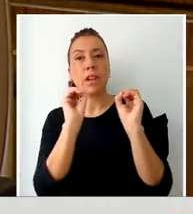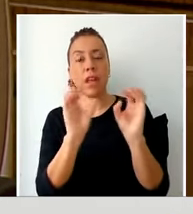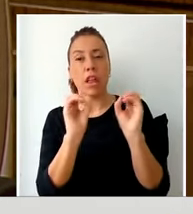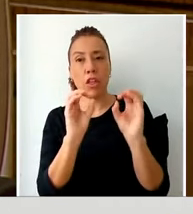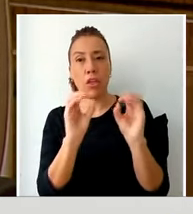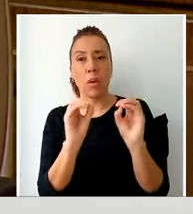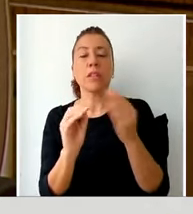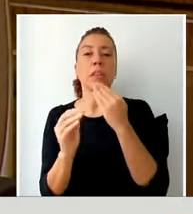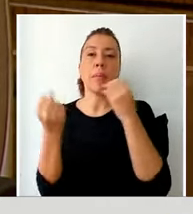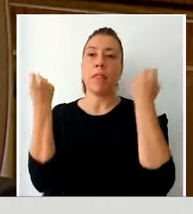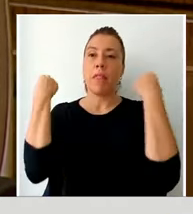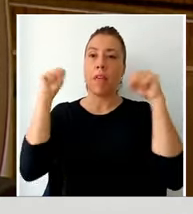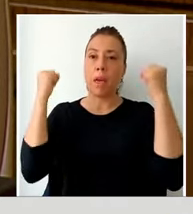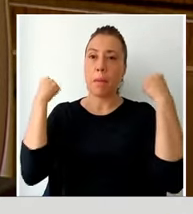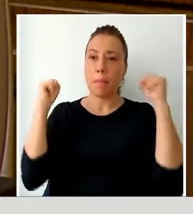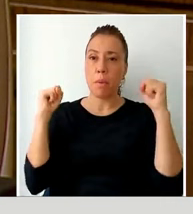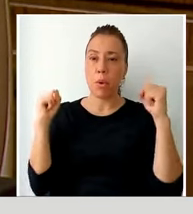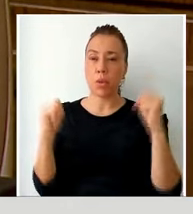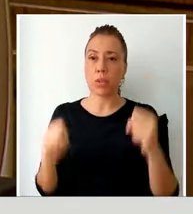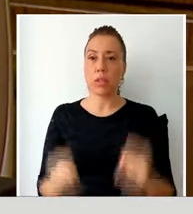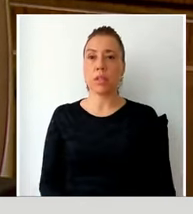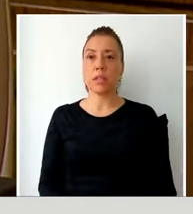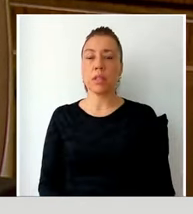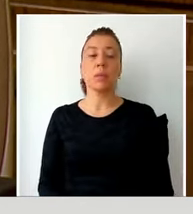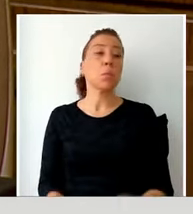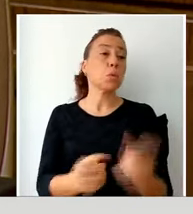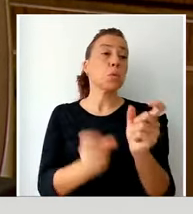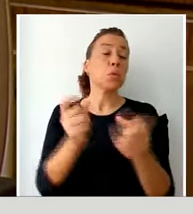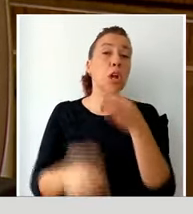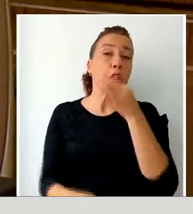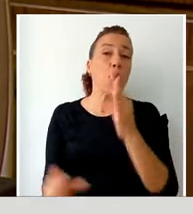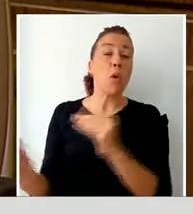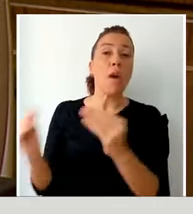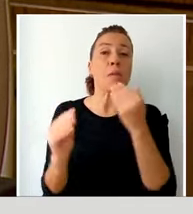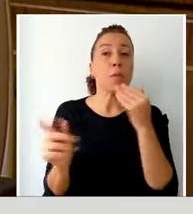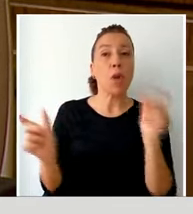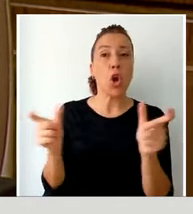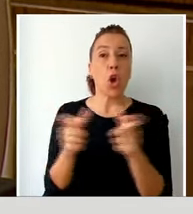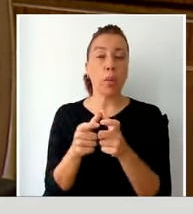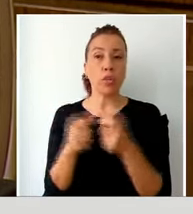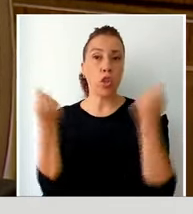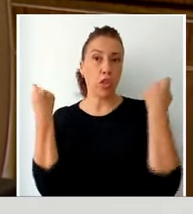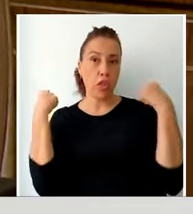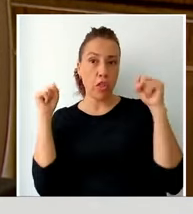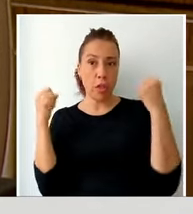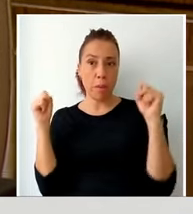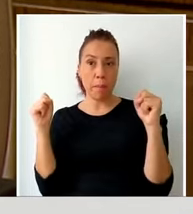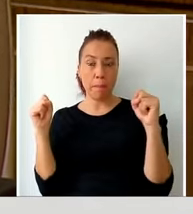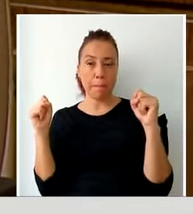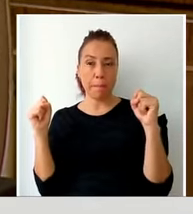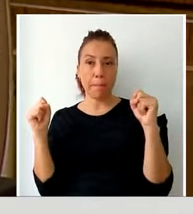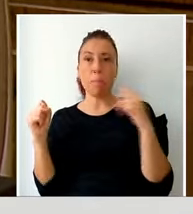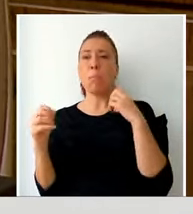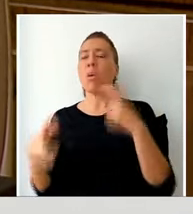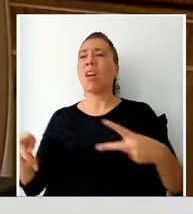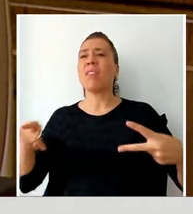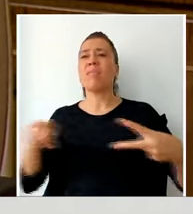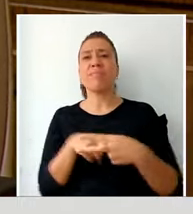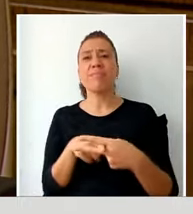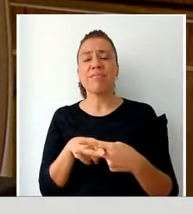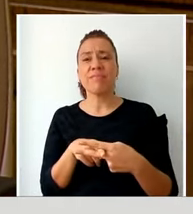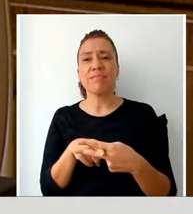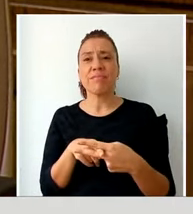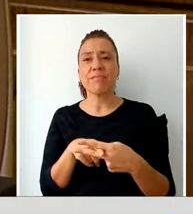y aquí a varios lo han dicho y lo hemos discutido también en la comisión de deporte Por qué truncar aquellos